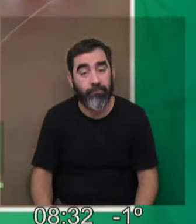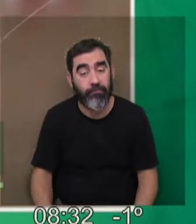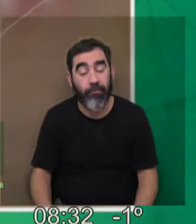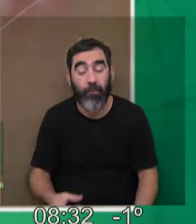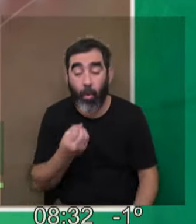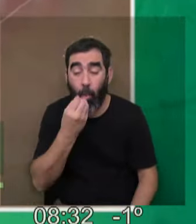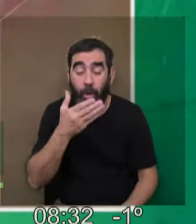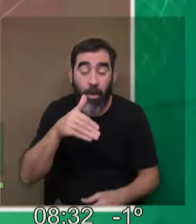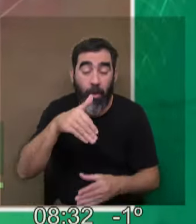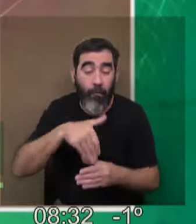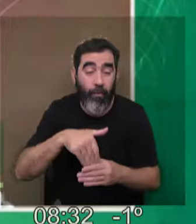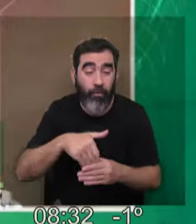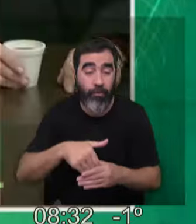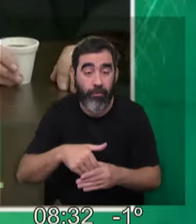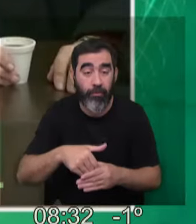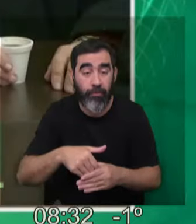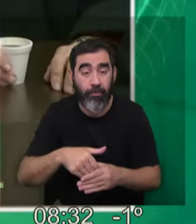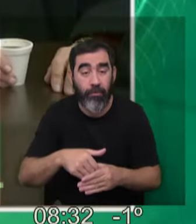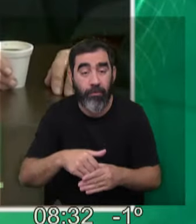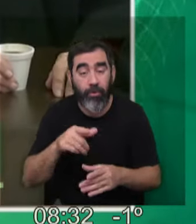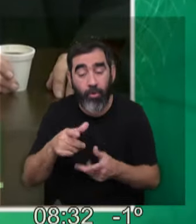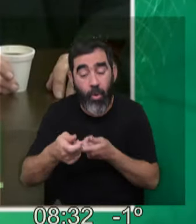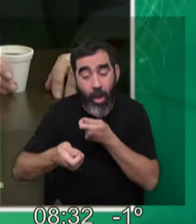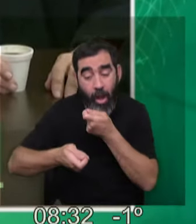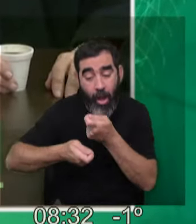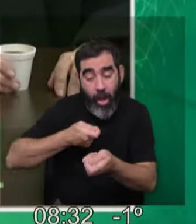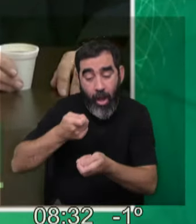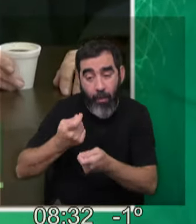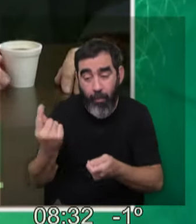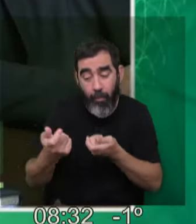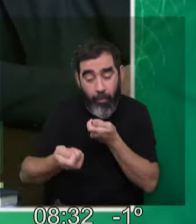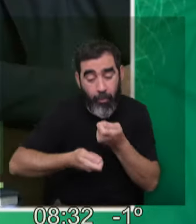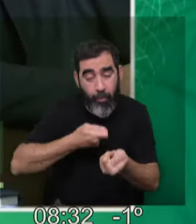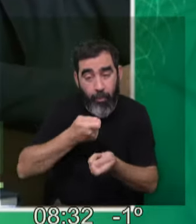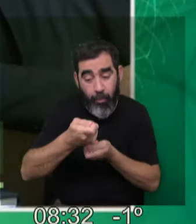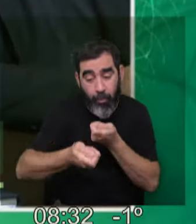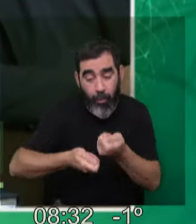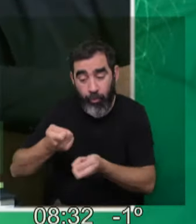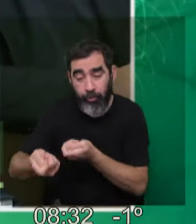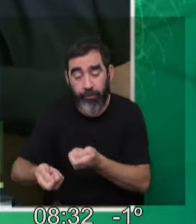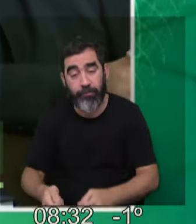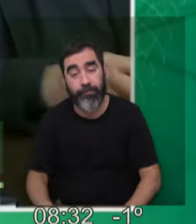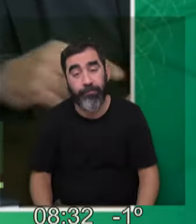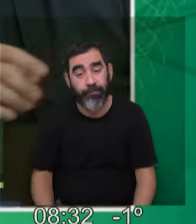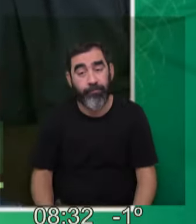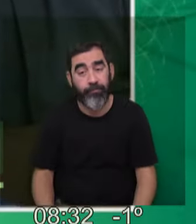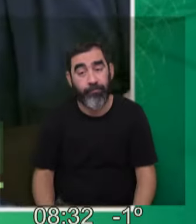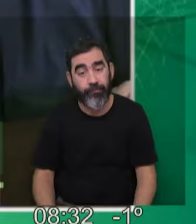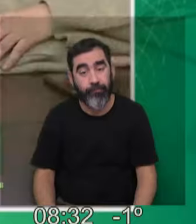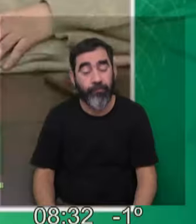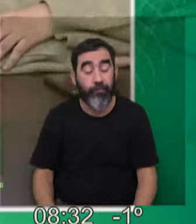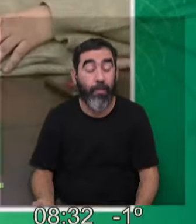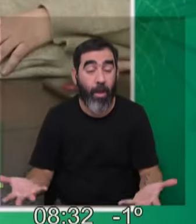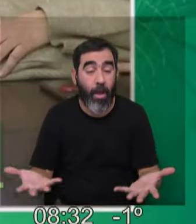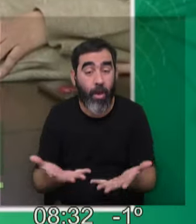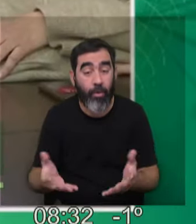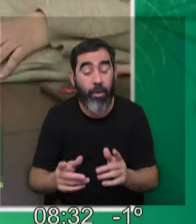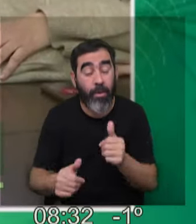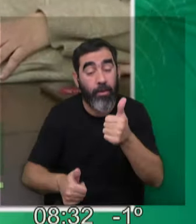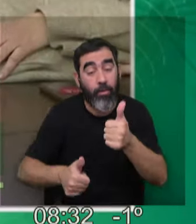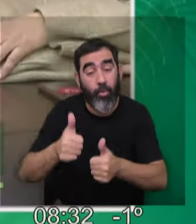buena elección. Luego que me parece que todos son aportes. Claro. Son todos aportes. Y ahora, bueno, disputarán